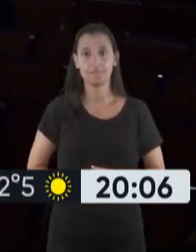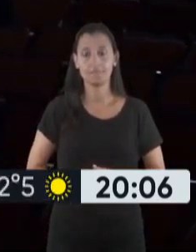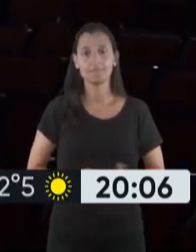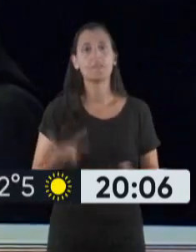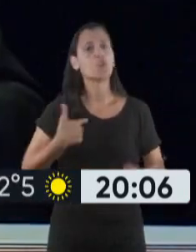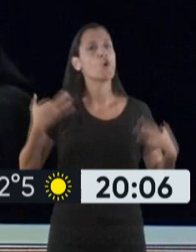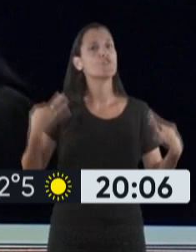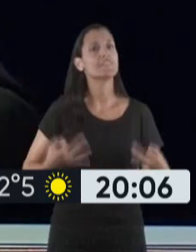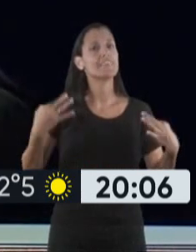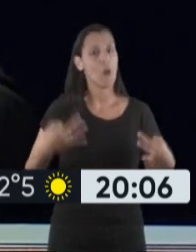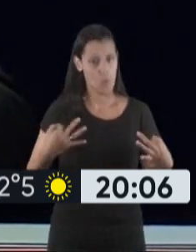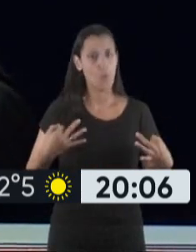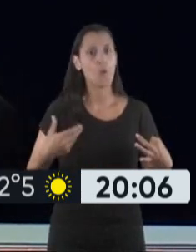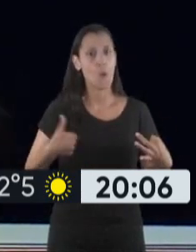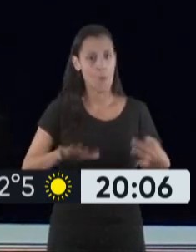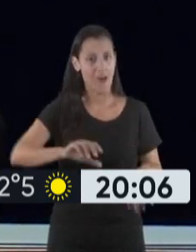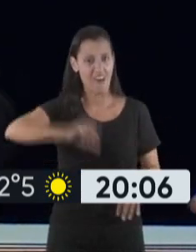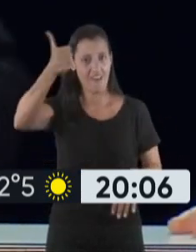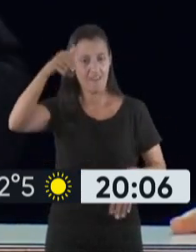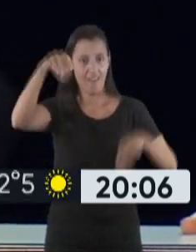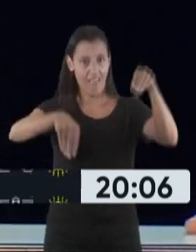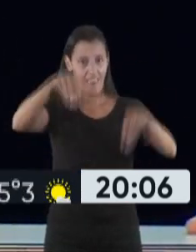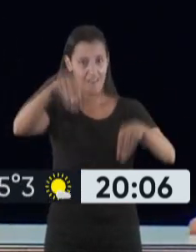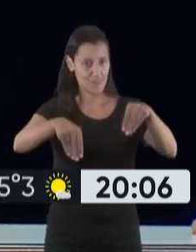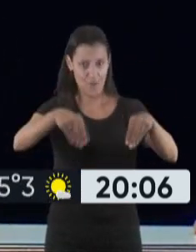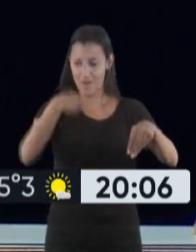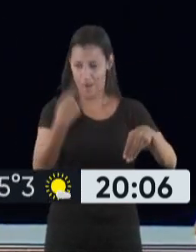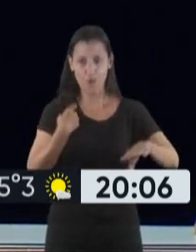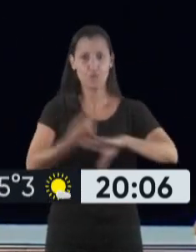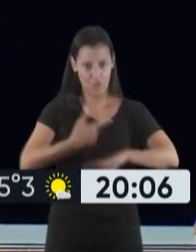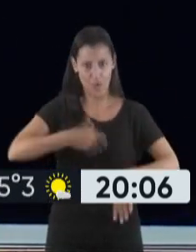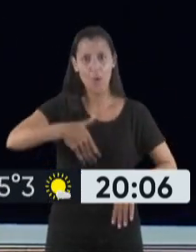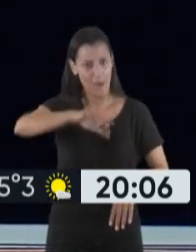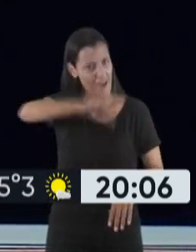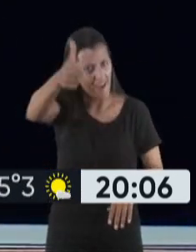Yo estoy seguro que vamos a ganar las elecciones en las próximas elecciones.